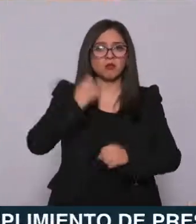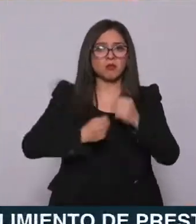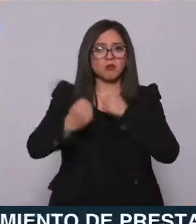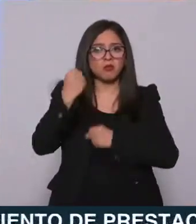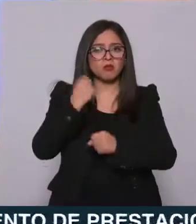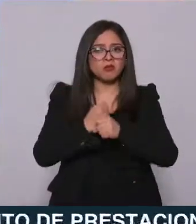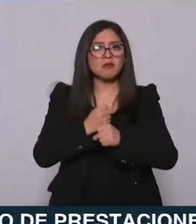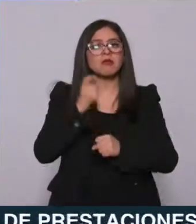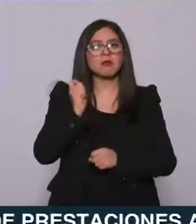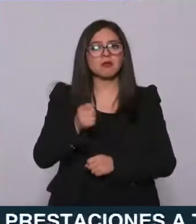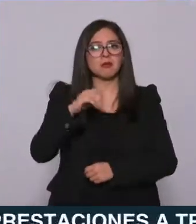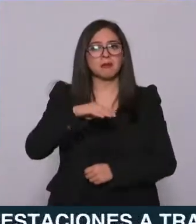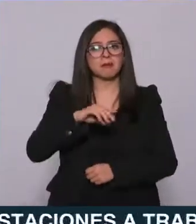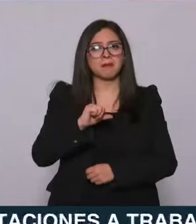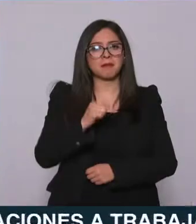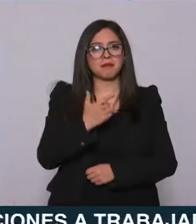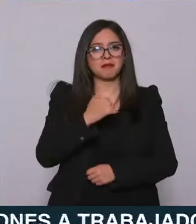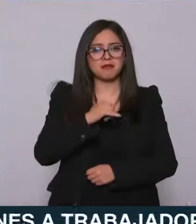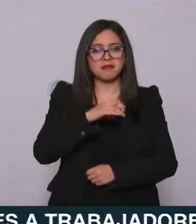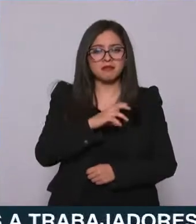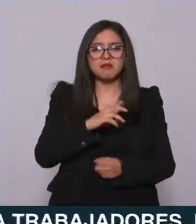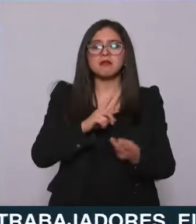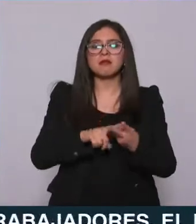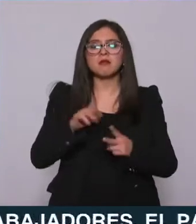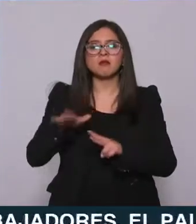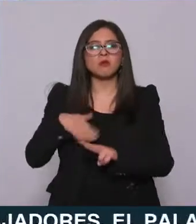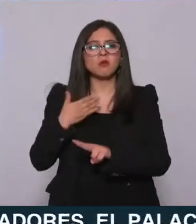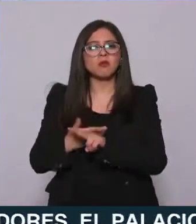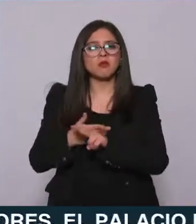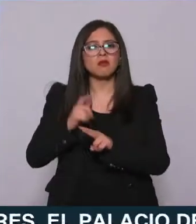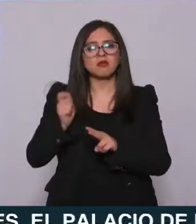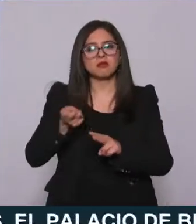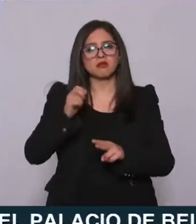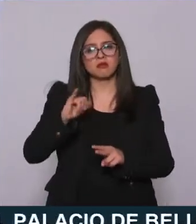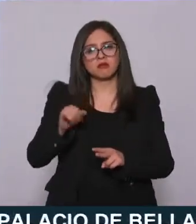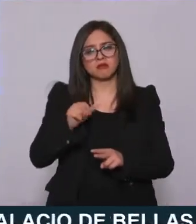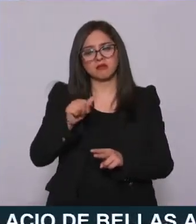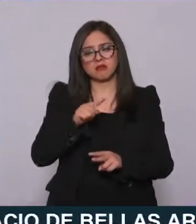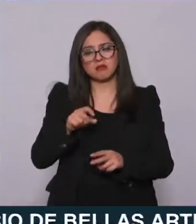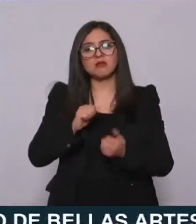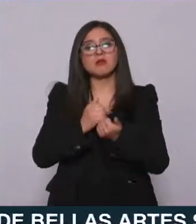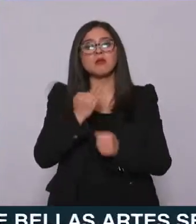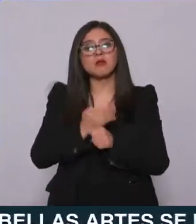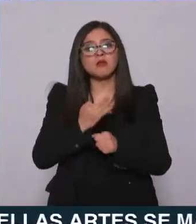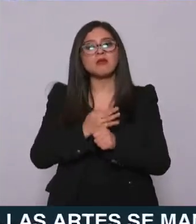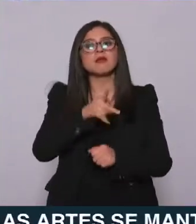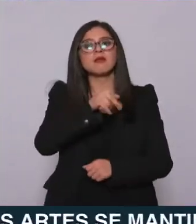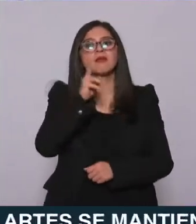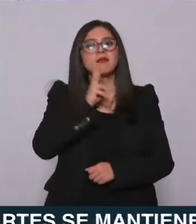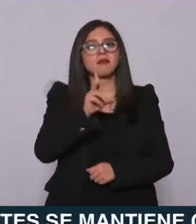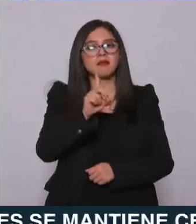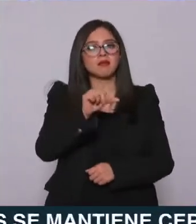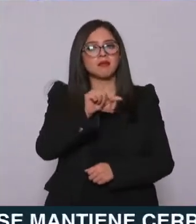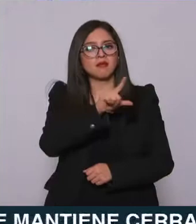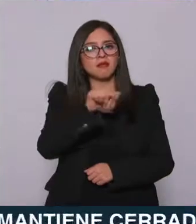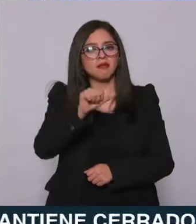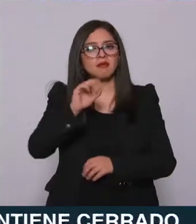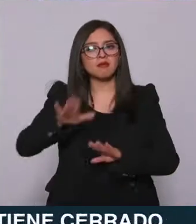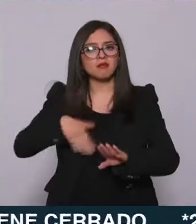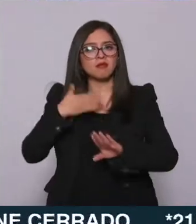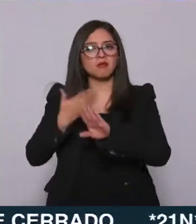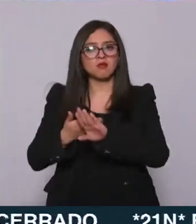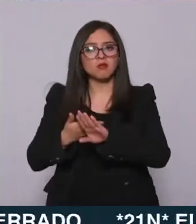de Magic contra Jazz de Utah. Y ahorita pues es Dallas